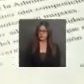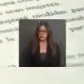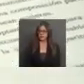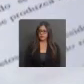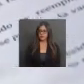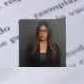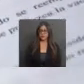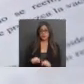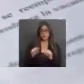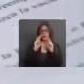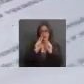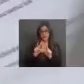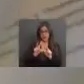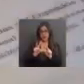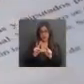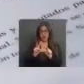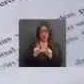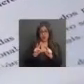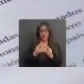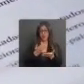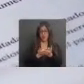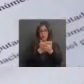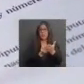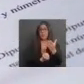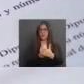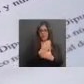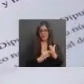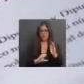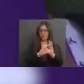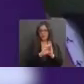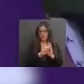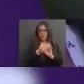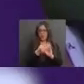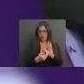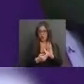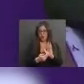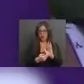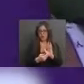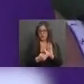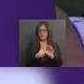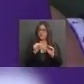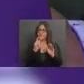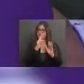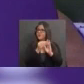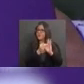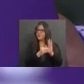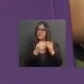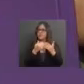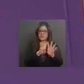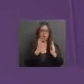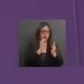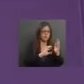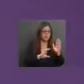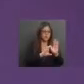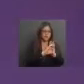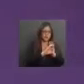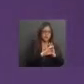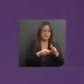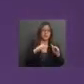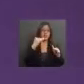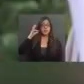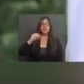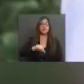como palabras bonitas, pero ¿a qué la atamos? O sea, ¿va a haber financiamiento para estas cosas? ¿Vamos a ser realmente iguales? ¿Va a mejorar la